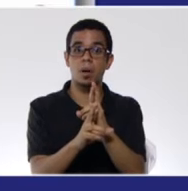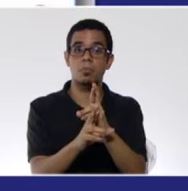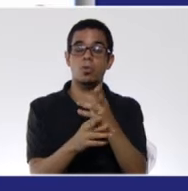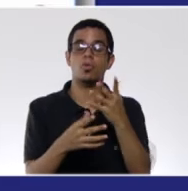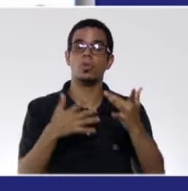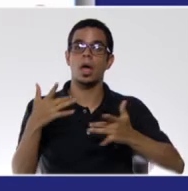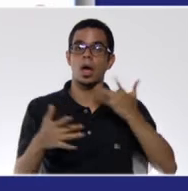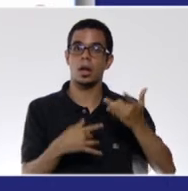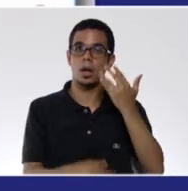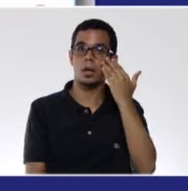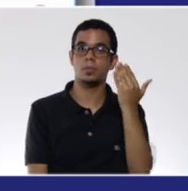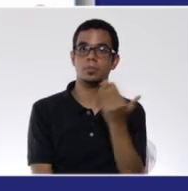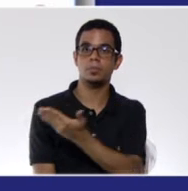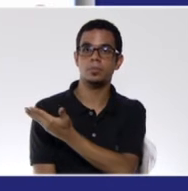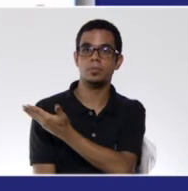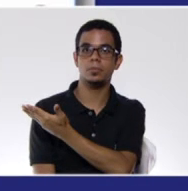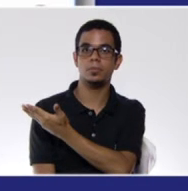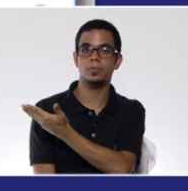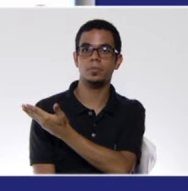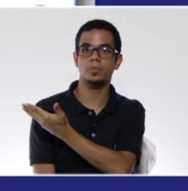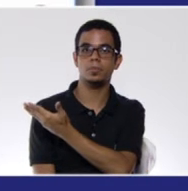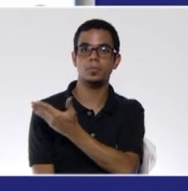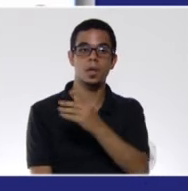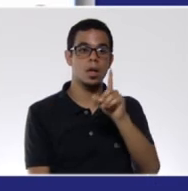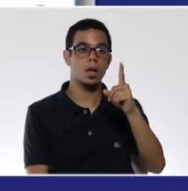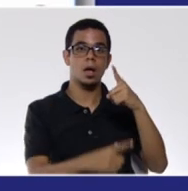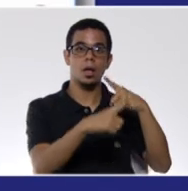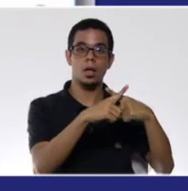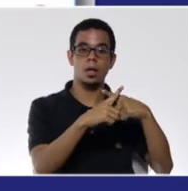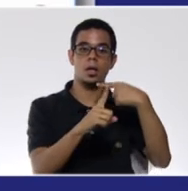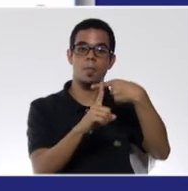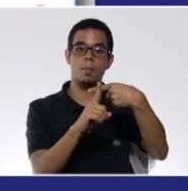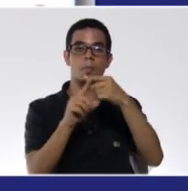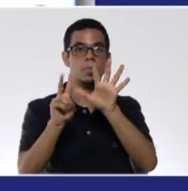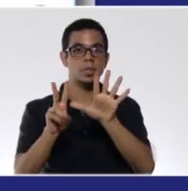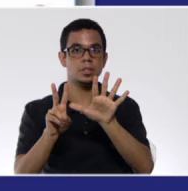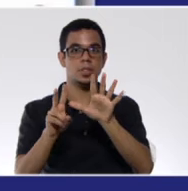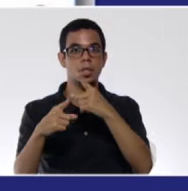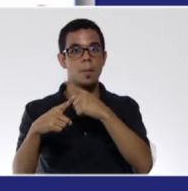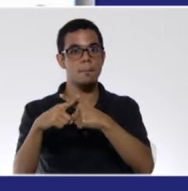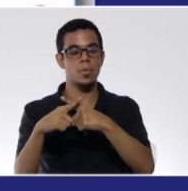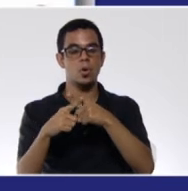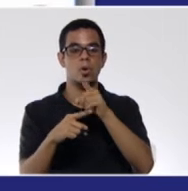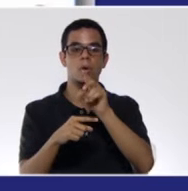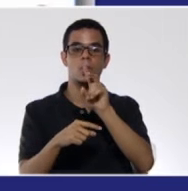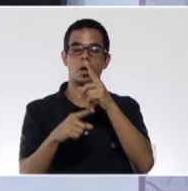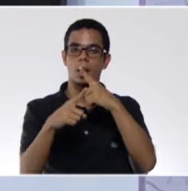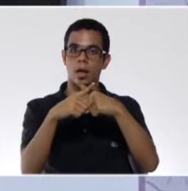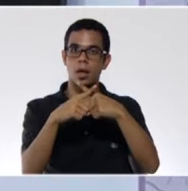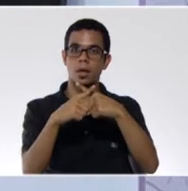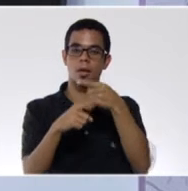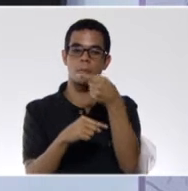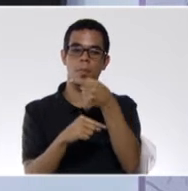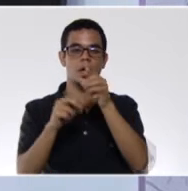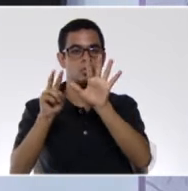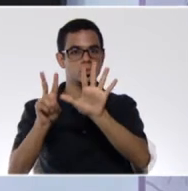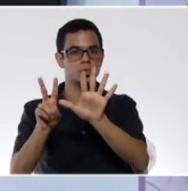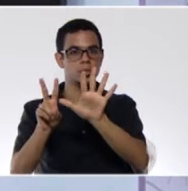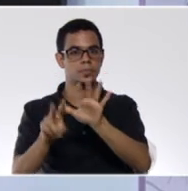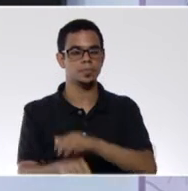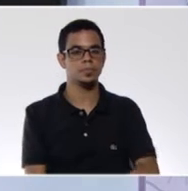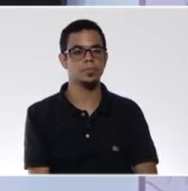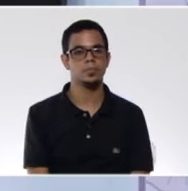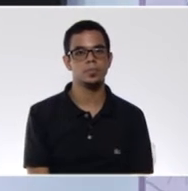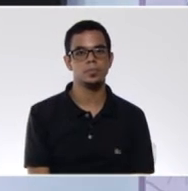factores x más 7 por el factor x menos 7. Continuemos con